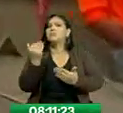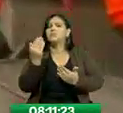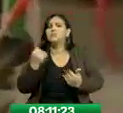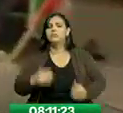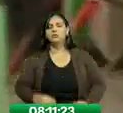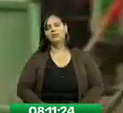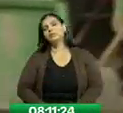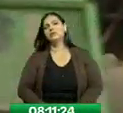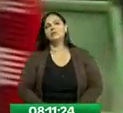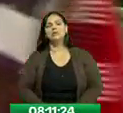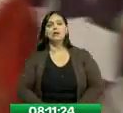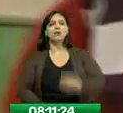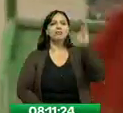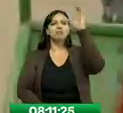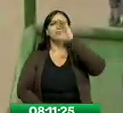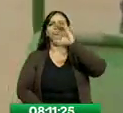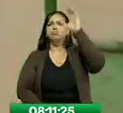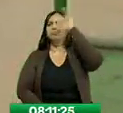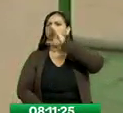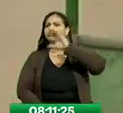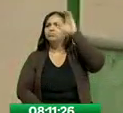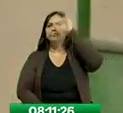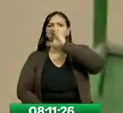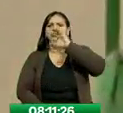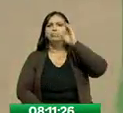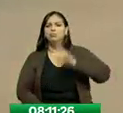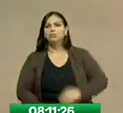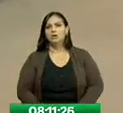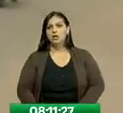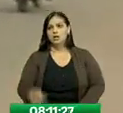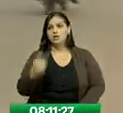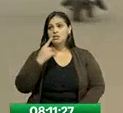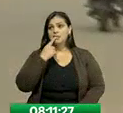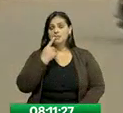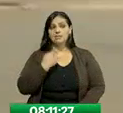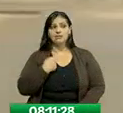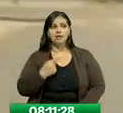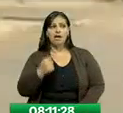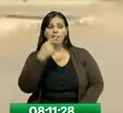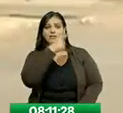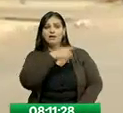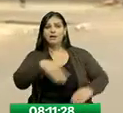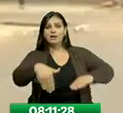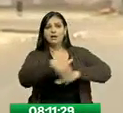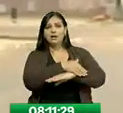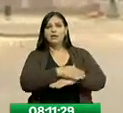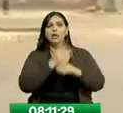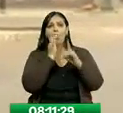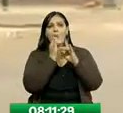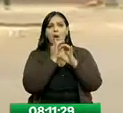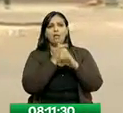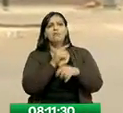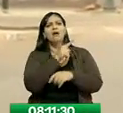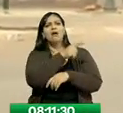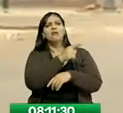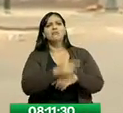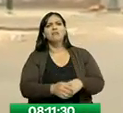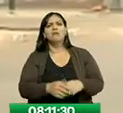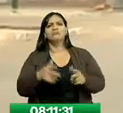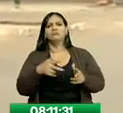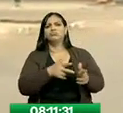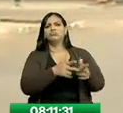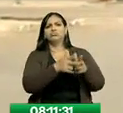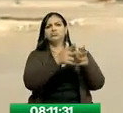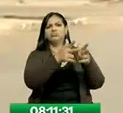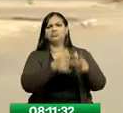que se fueron para la calle exactamente porque las otras son de